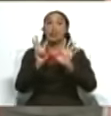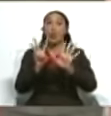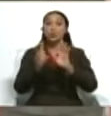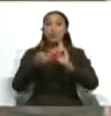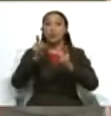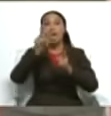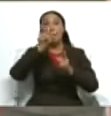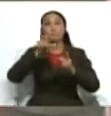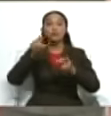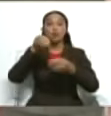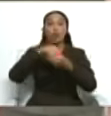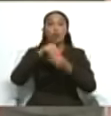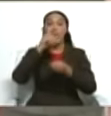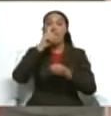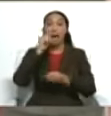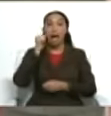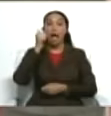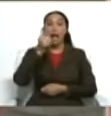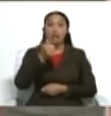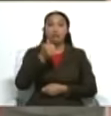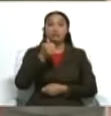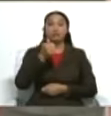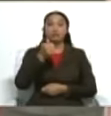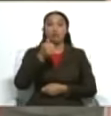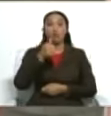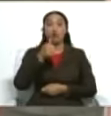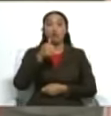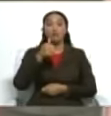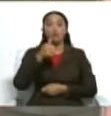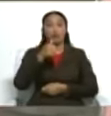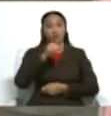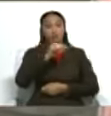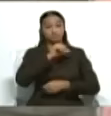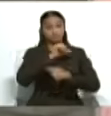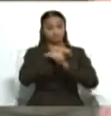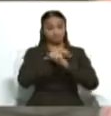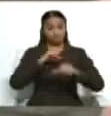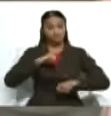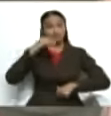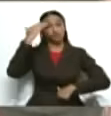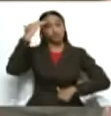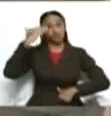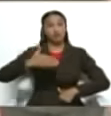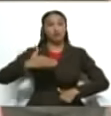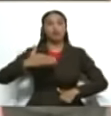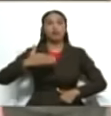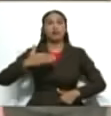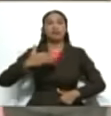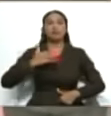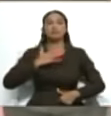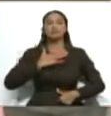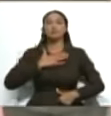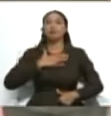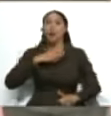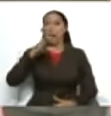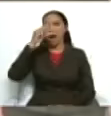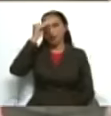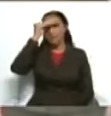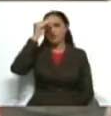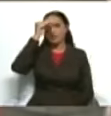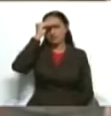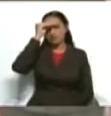Fuerza Armada Nacional Bolivariana. Una institución que ha aprendido a corregir antes que